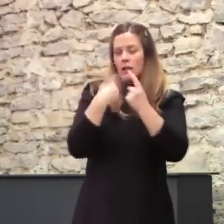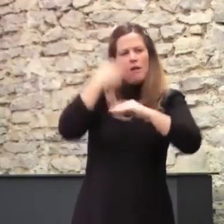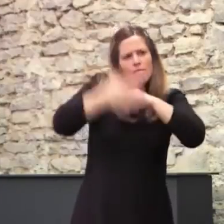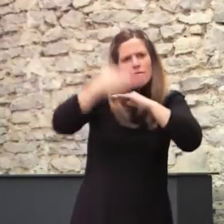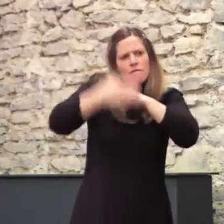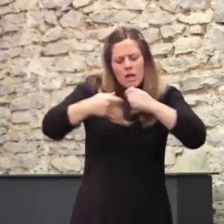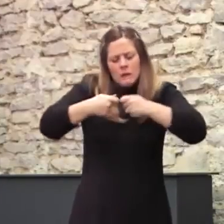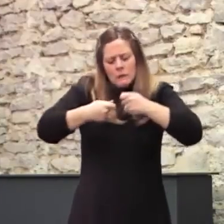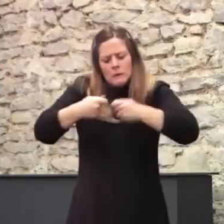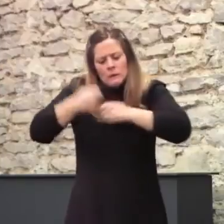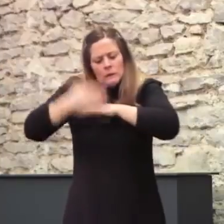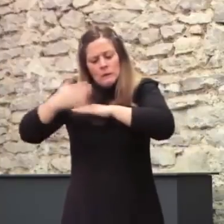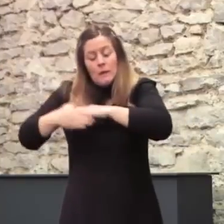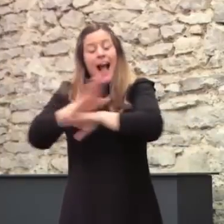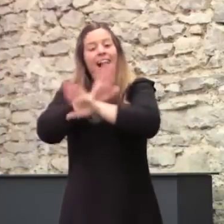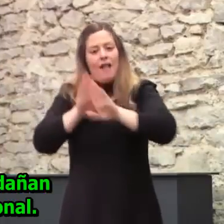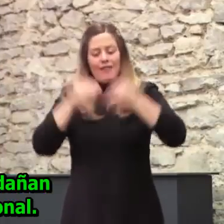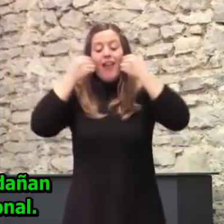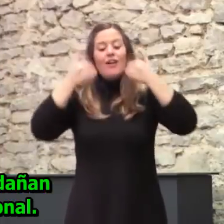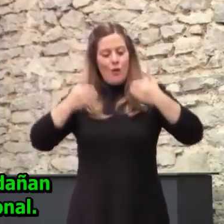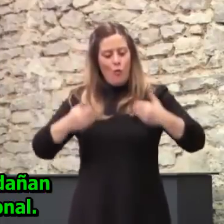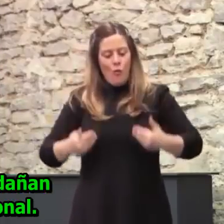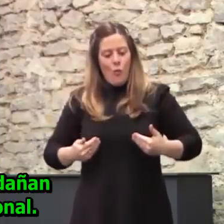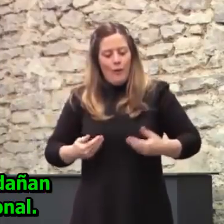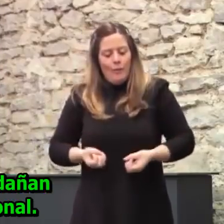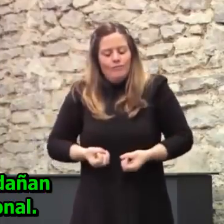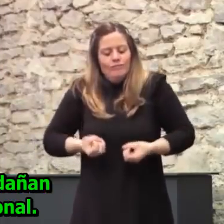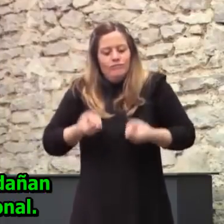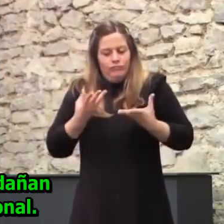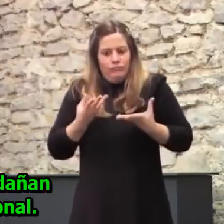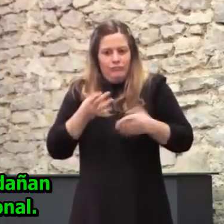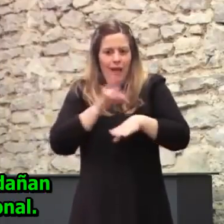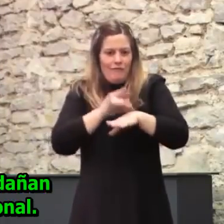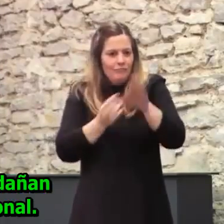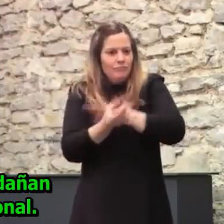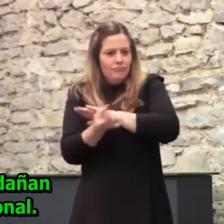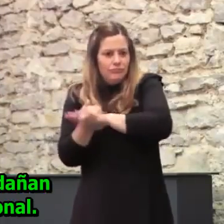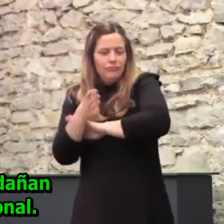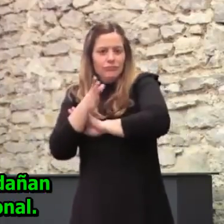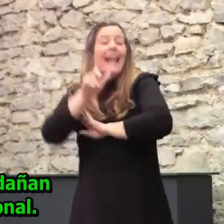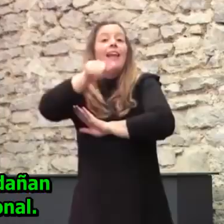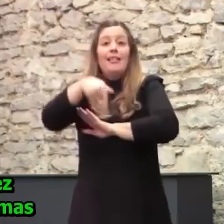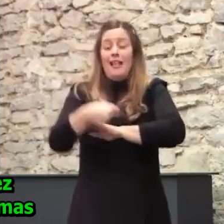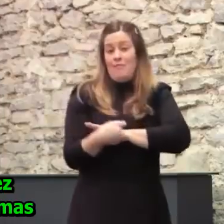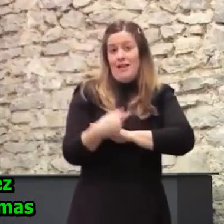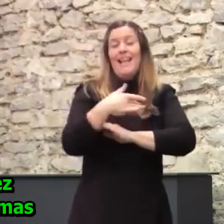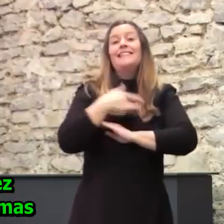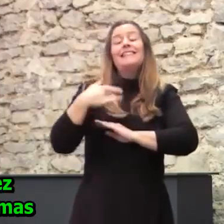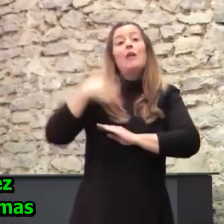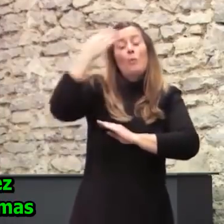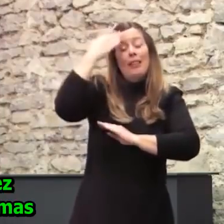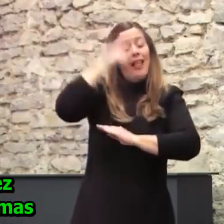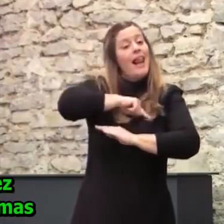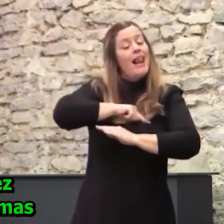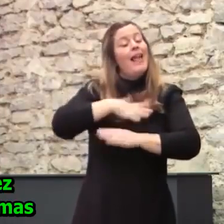pues yo creo que muchas de ellas se somatizan en el cuerpo, pero lo que estoy segura es que dañan mucho nuestra salud mental y emocional. O sea,